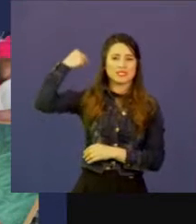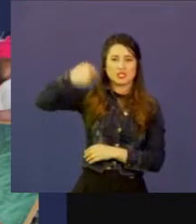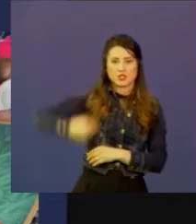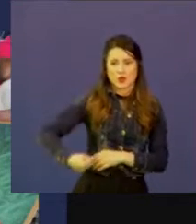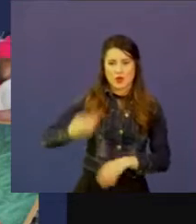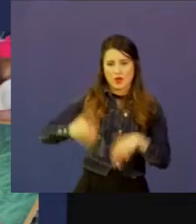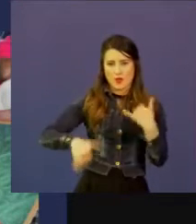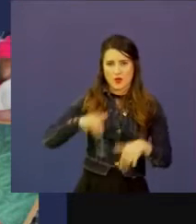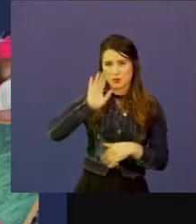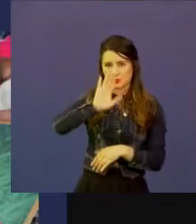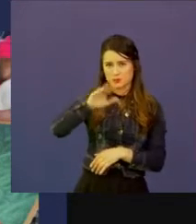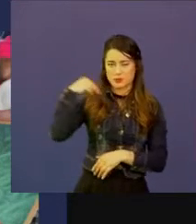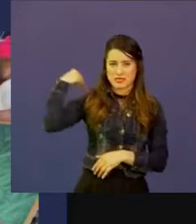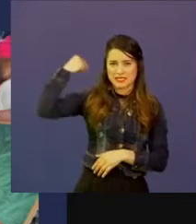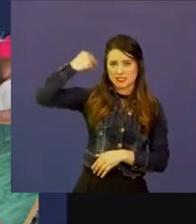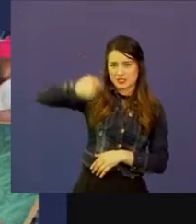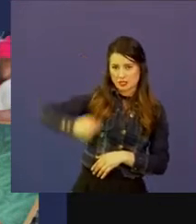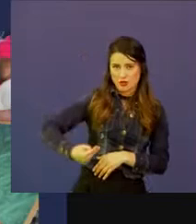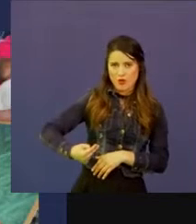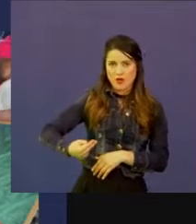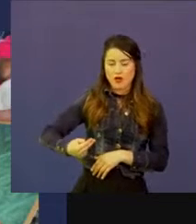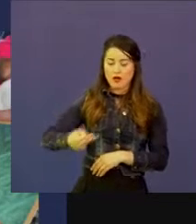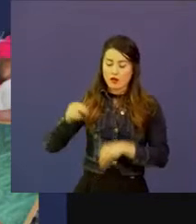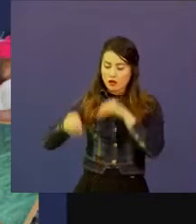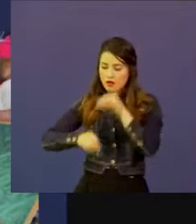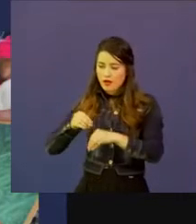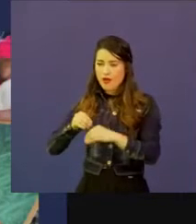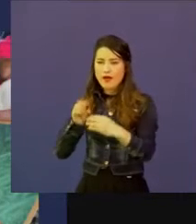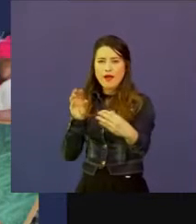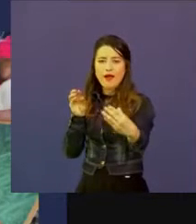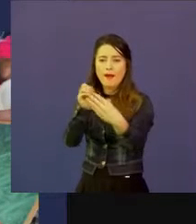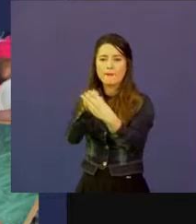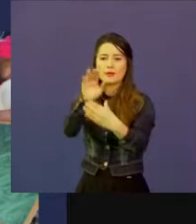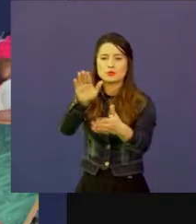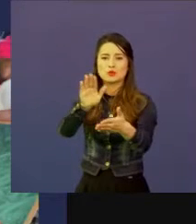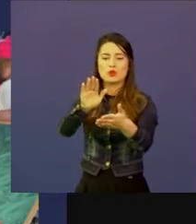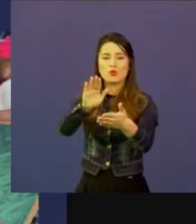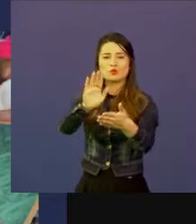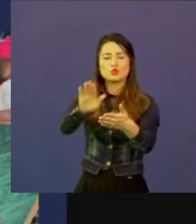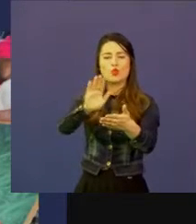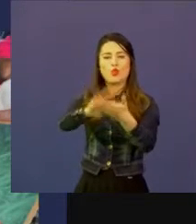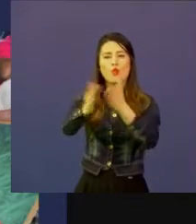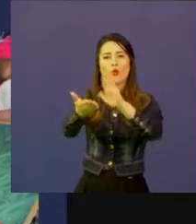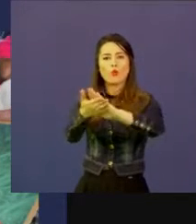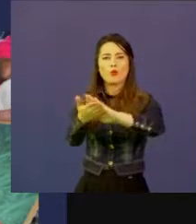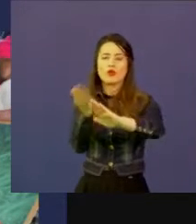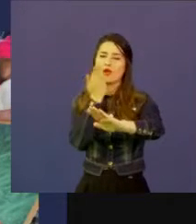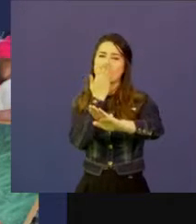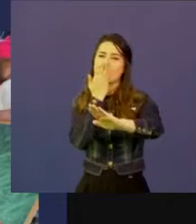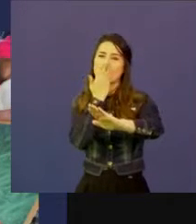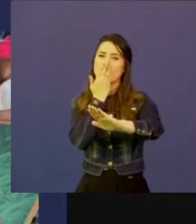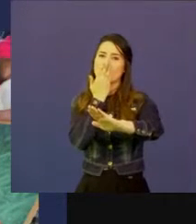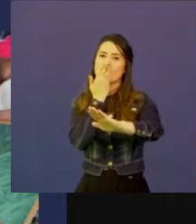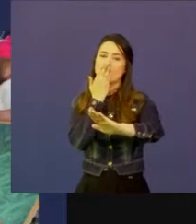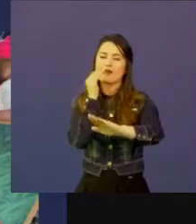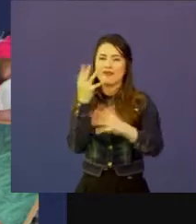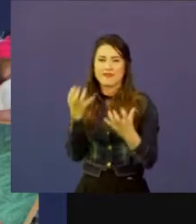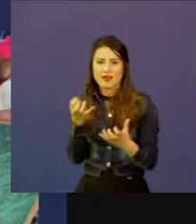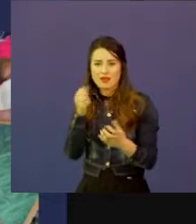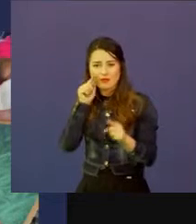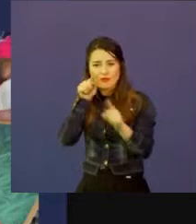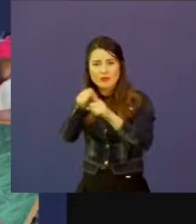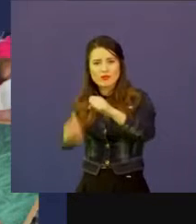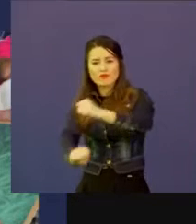hizo básicamente para una comunidad indígena que espera fortalecer sus procesos culturales en cuanto